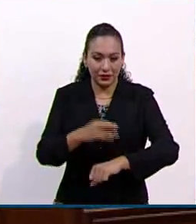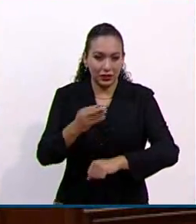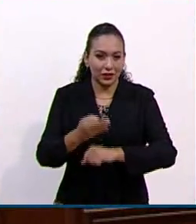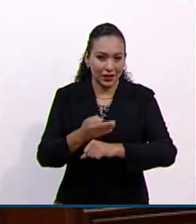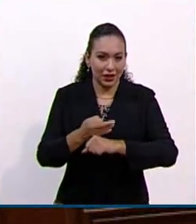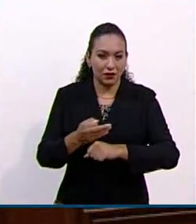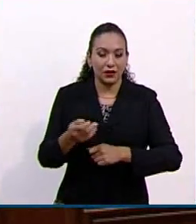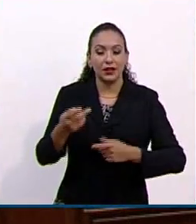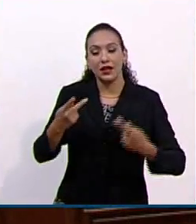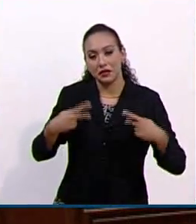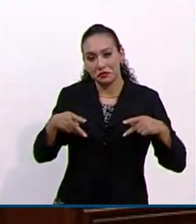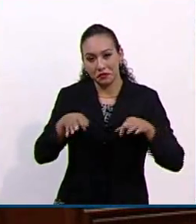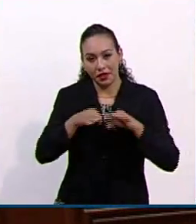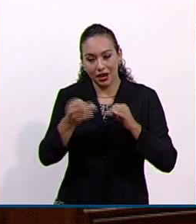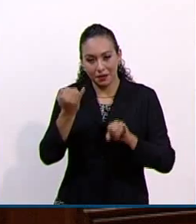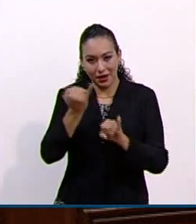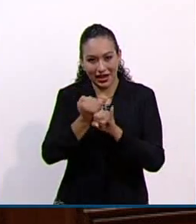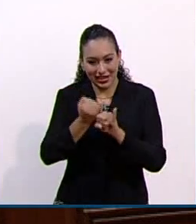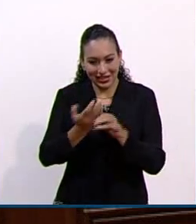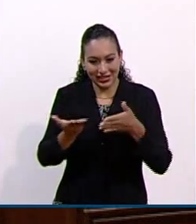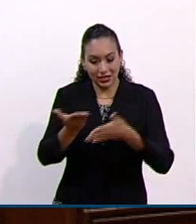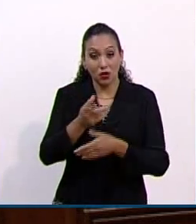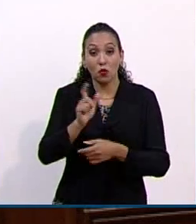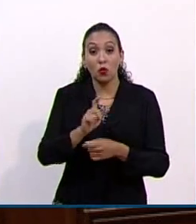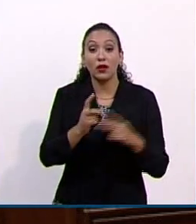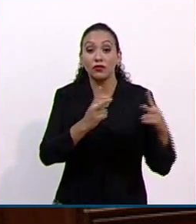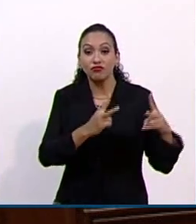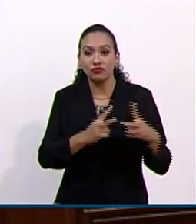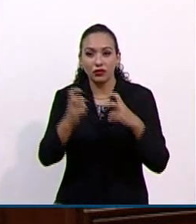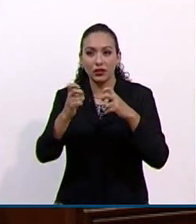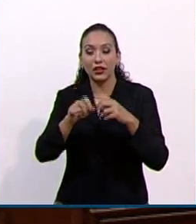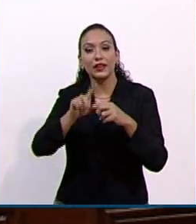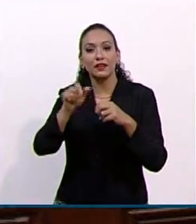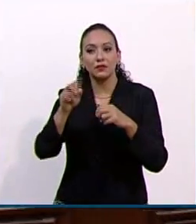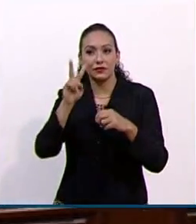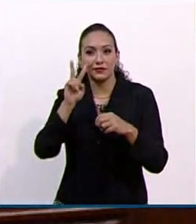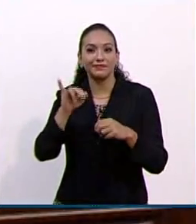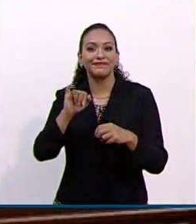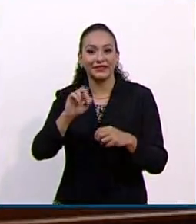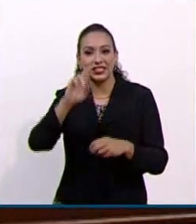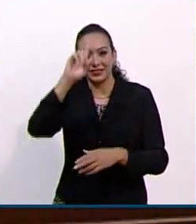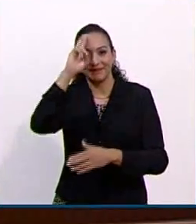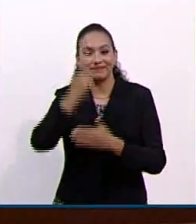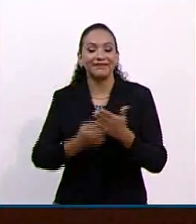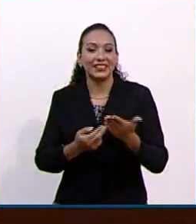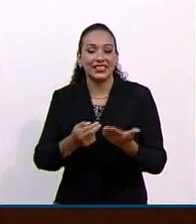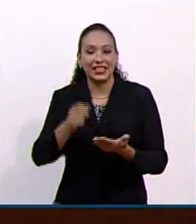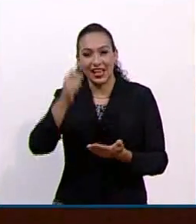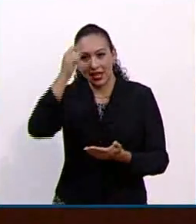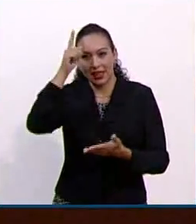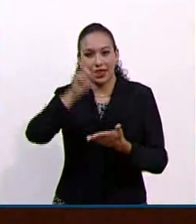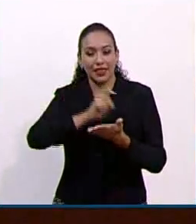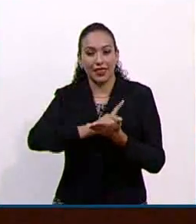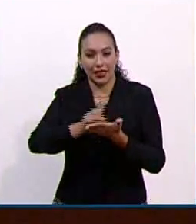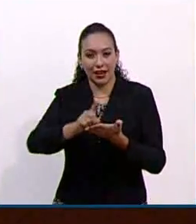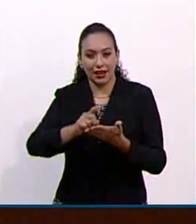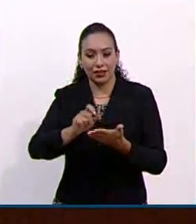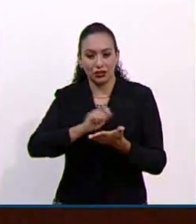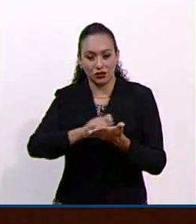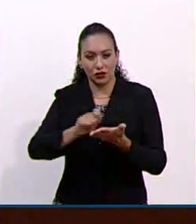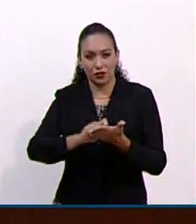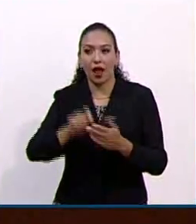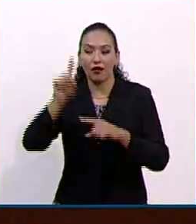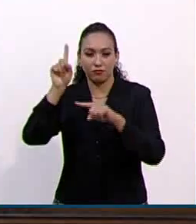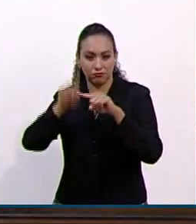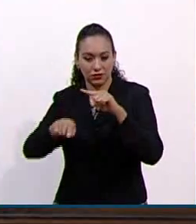a los proveedores de servicios en línea a retirar contenidos de sus sistemas si presuntamente se violan derechos de autor, pero en este caso de forma